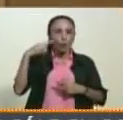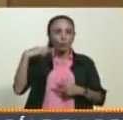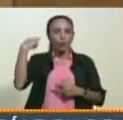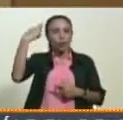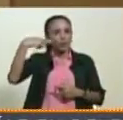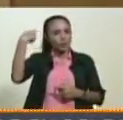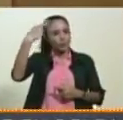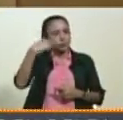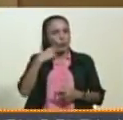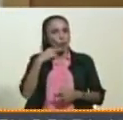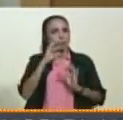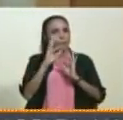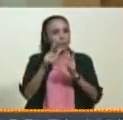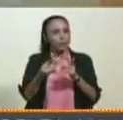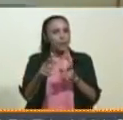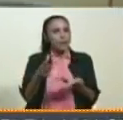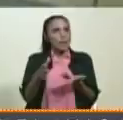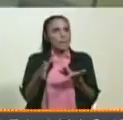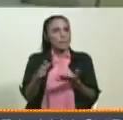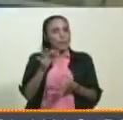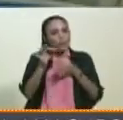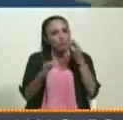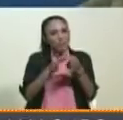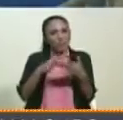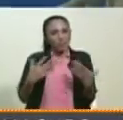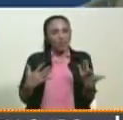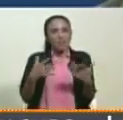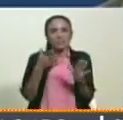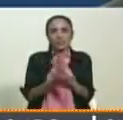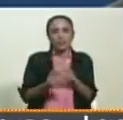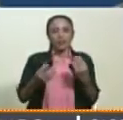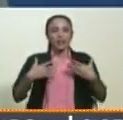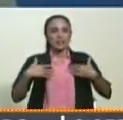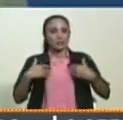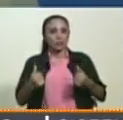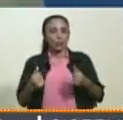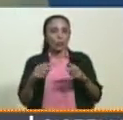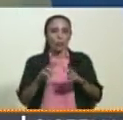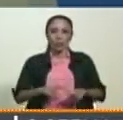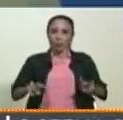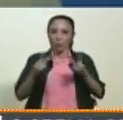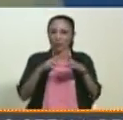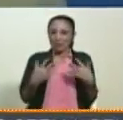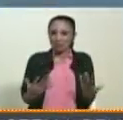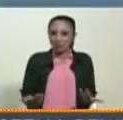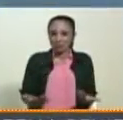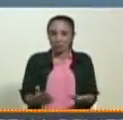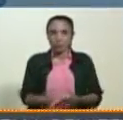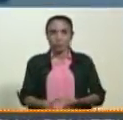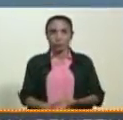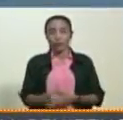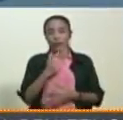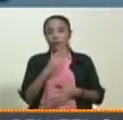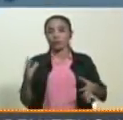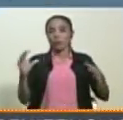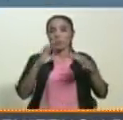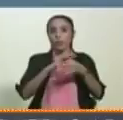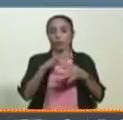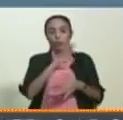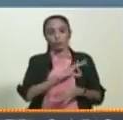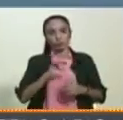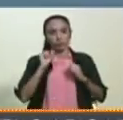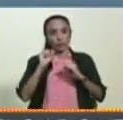vida, la salud para nosotros, que estamos construyendo el socialismo, la